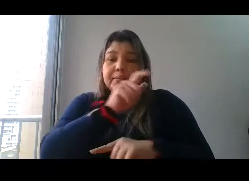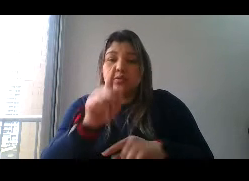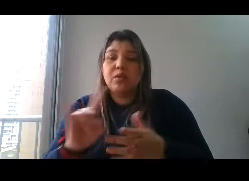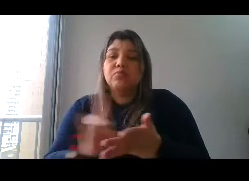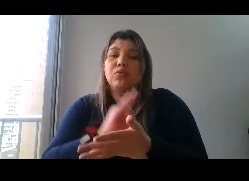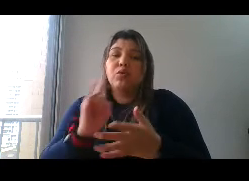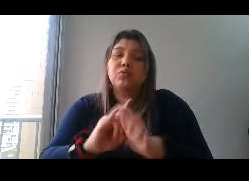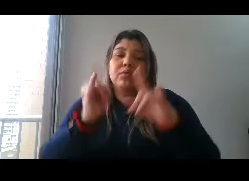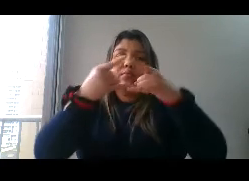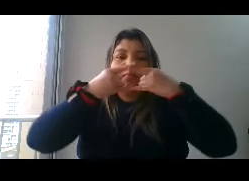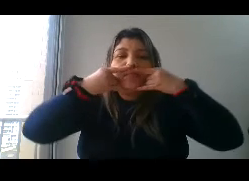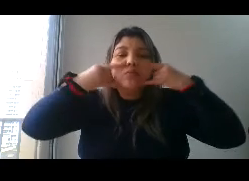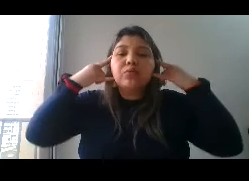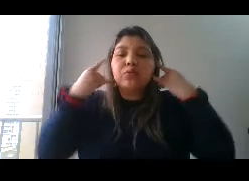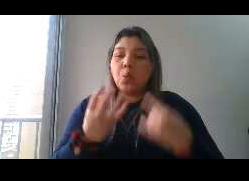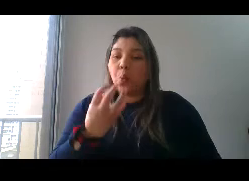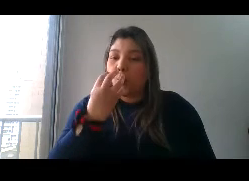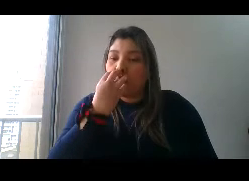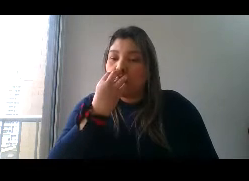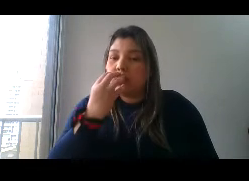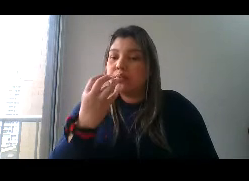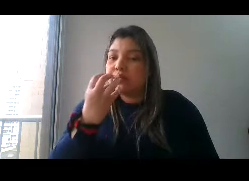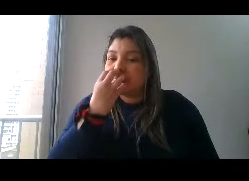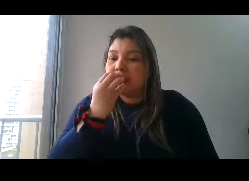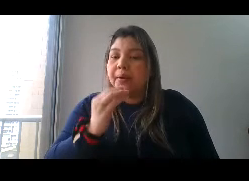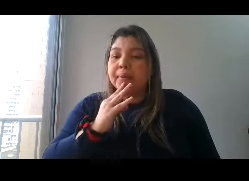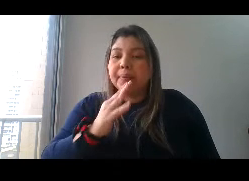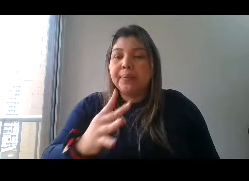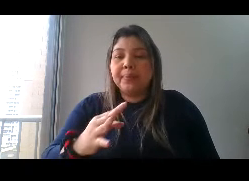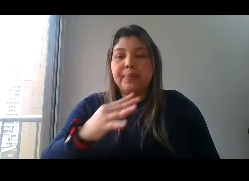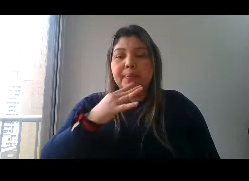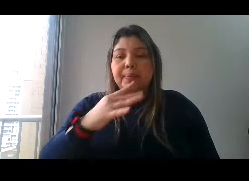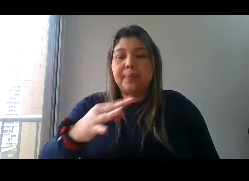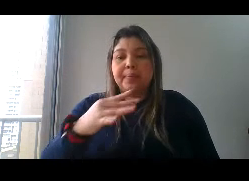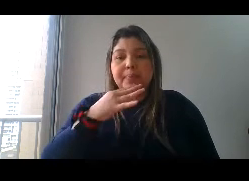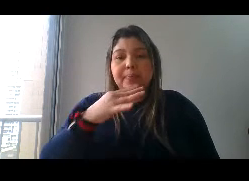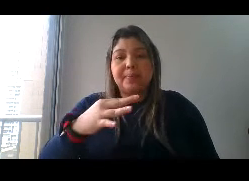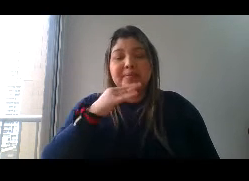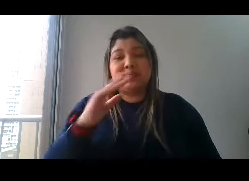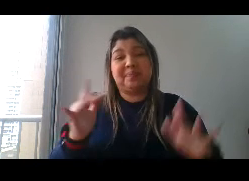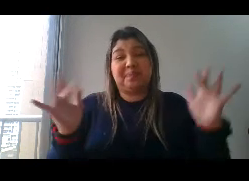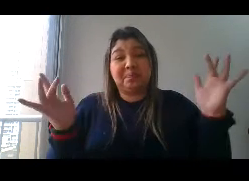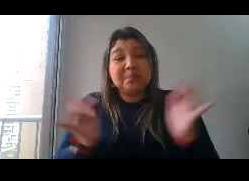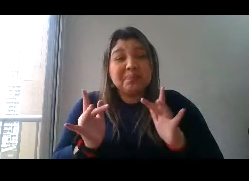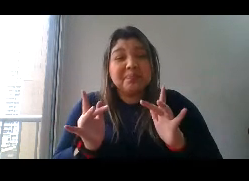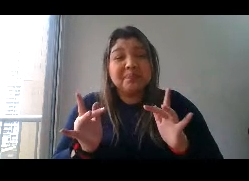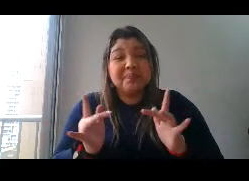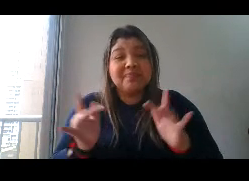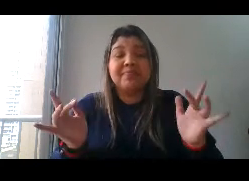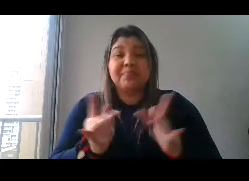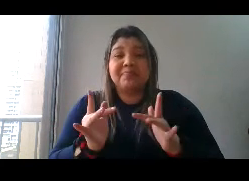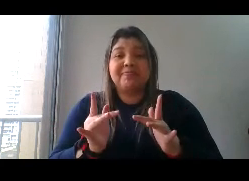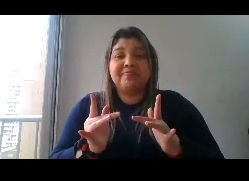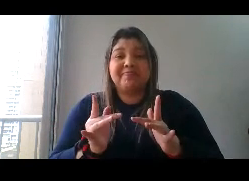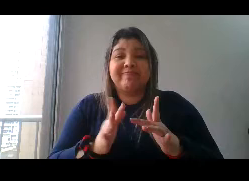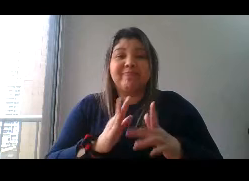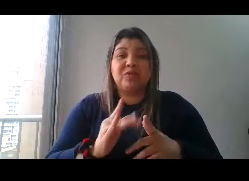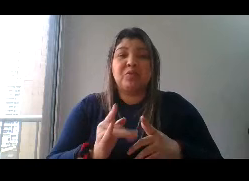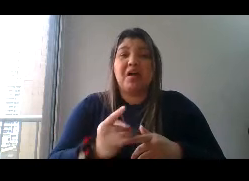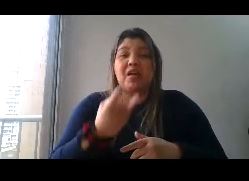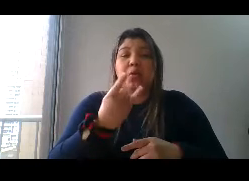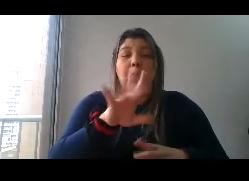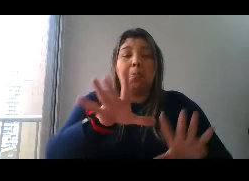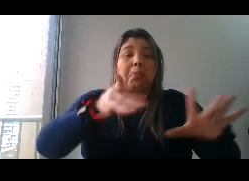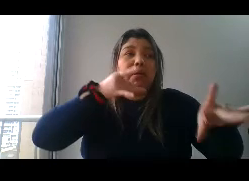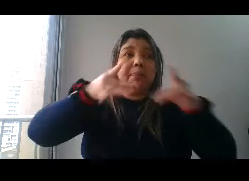máscaras con filtro no son adecuadas para riesgo biológico, por así decirlo,